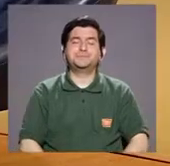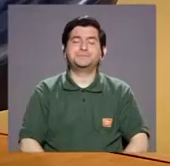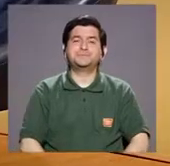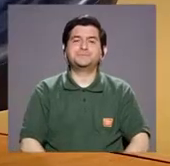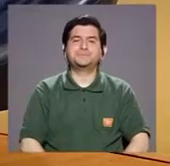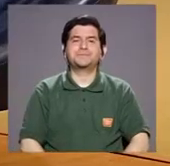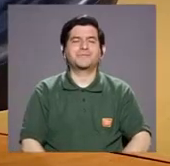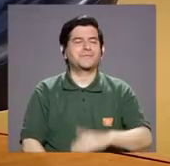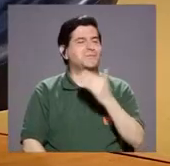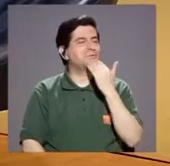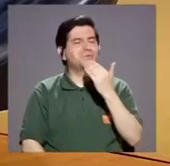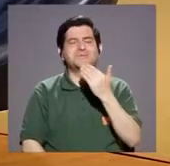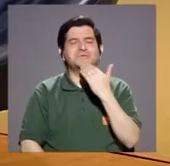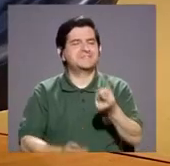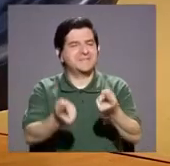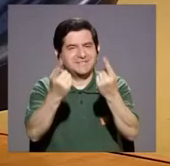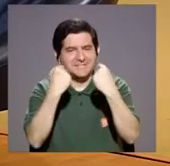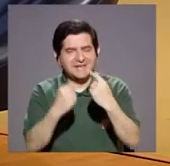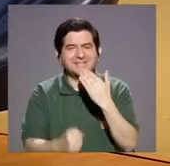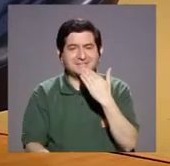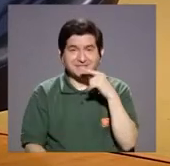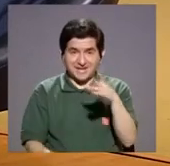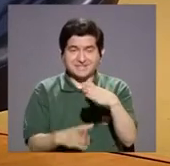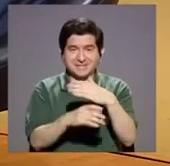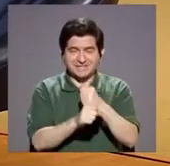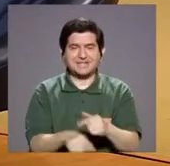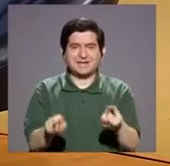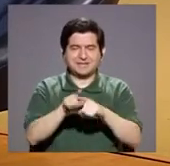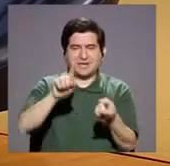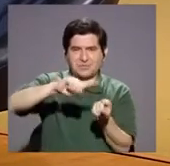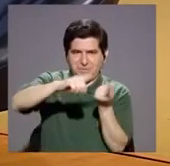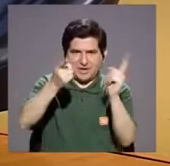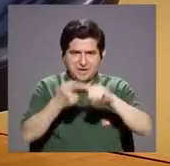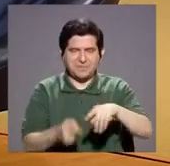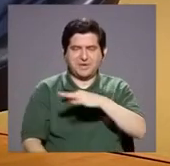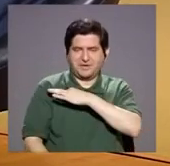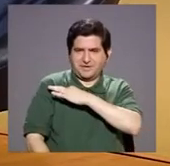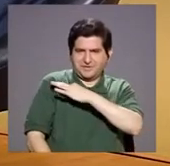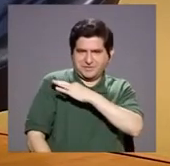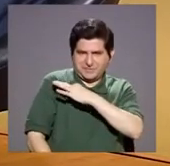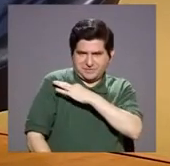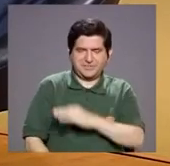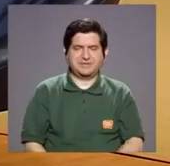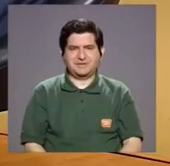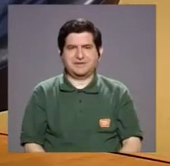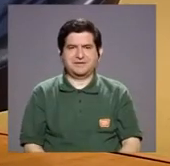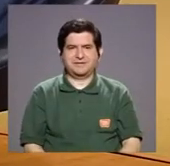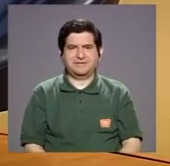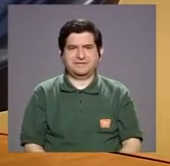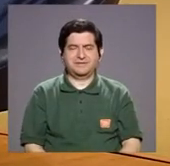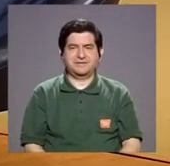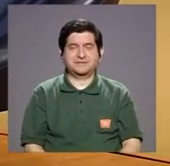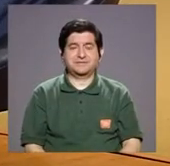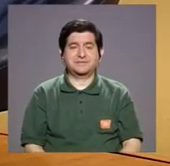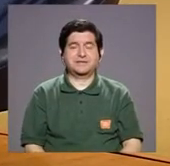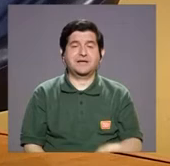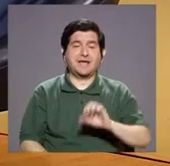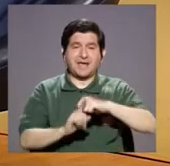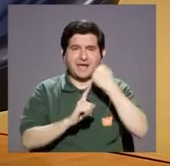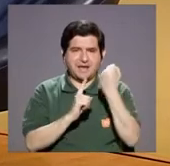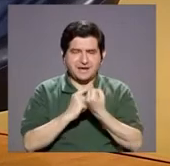gracias por estar aquí gracias por lo que está haciendo ya las semillas amigos los invitamos a que en los tiempos de